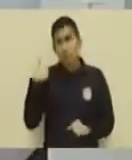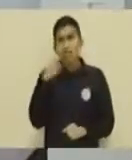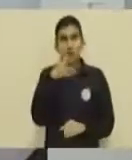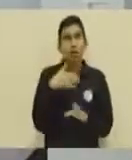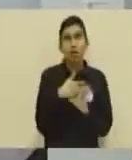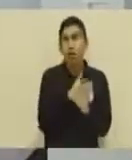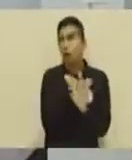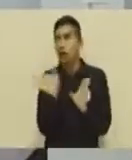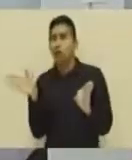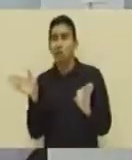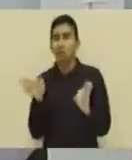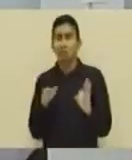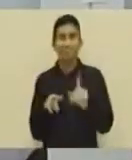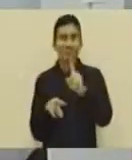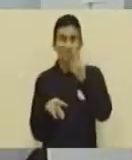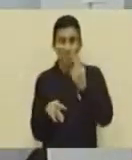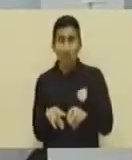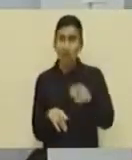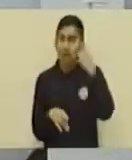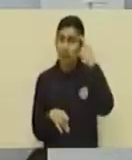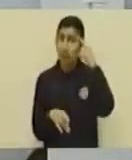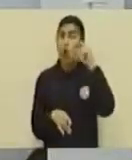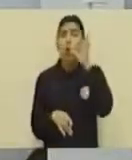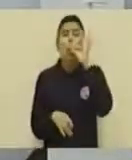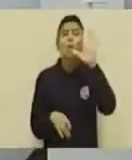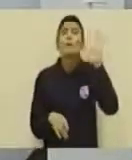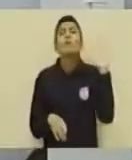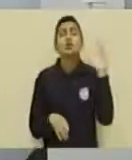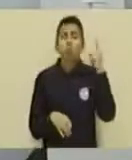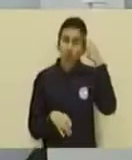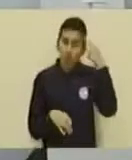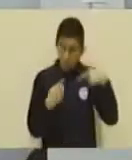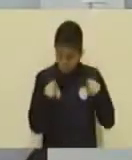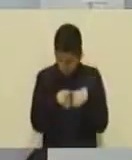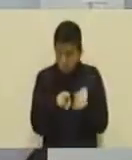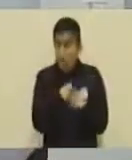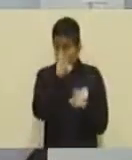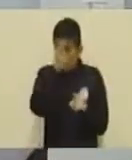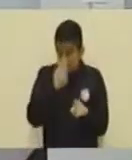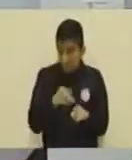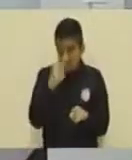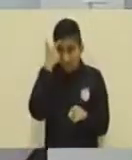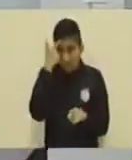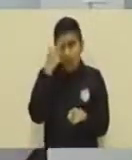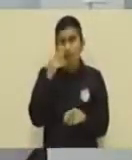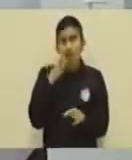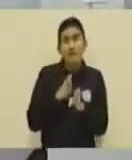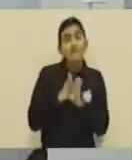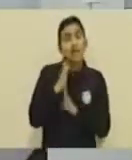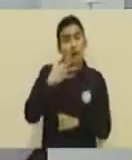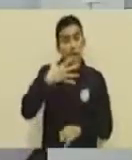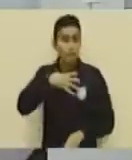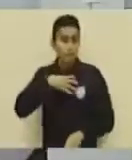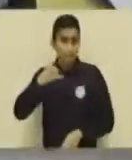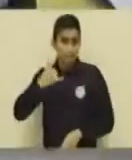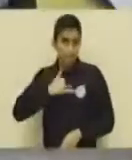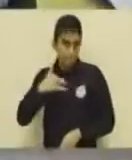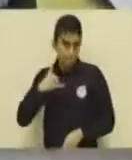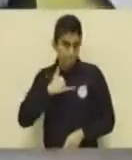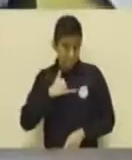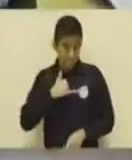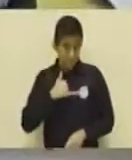serle fiel a otras personas, ¿verdad? Con quienes hemos adquirido un compromiso, pero no, también debemos saber de que debemos sernos fiel a nosotros